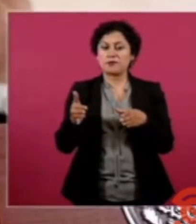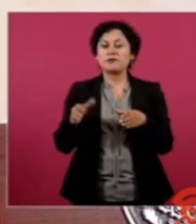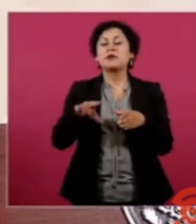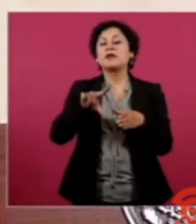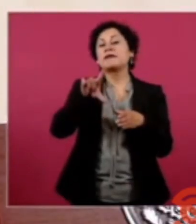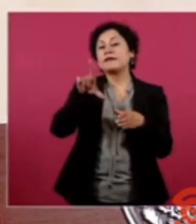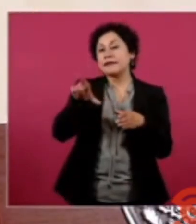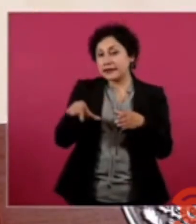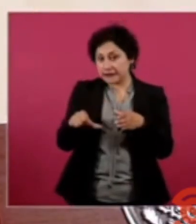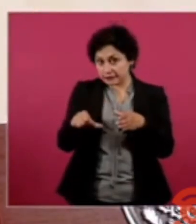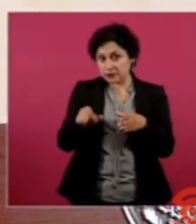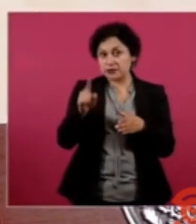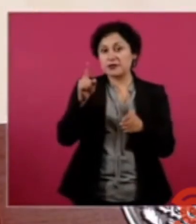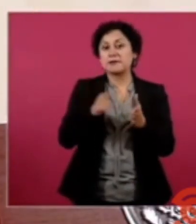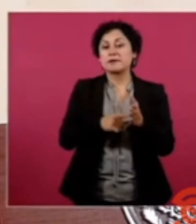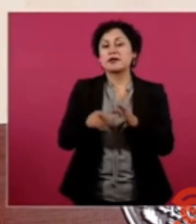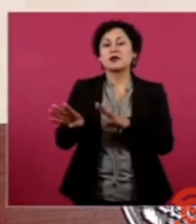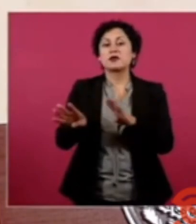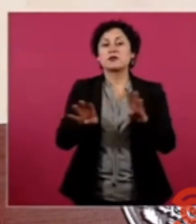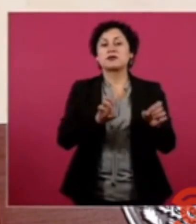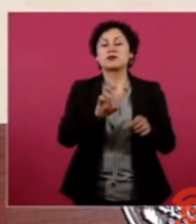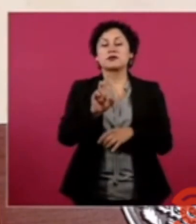Y luego, en